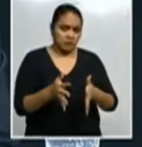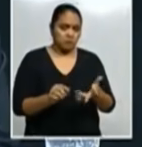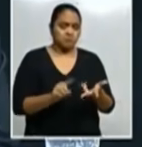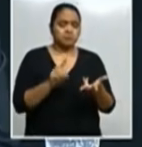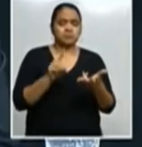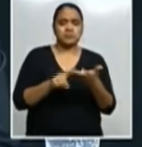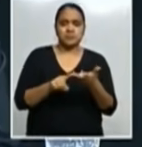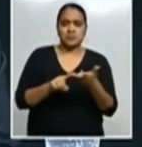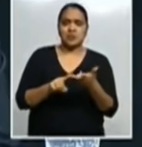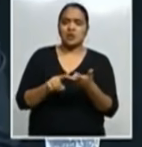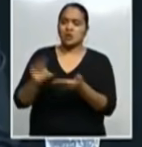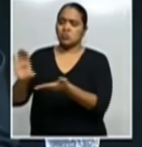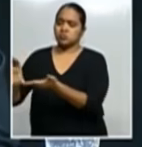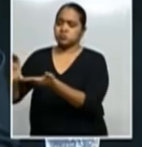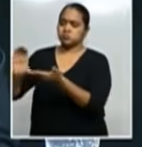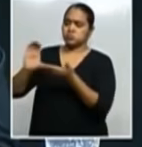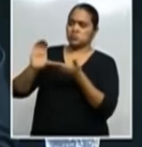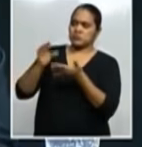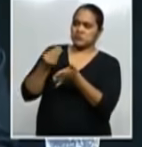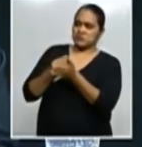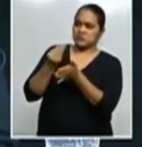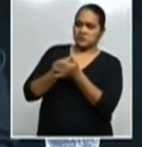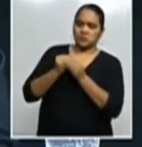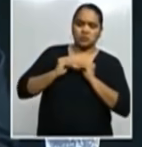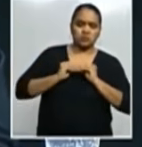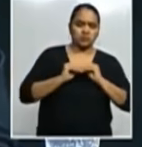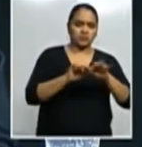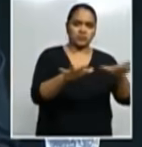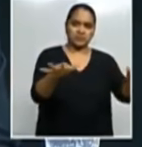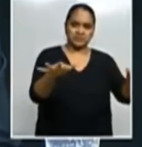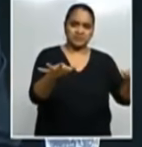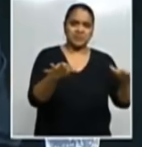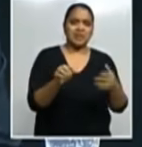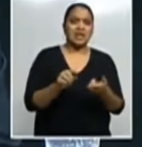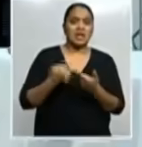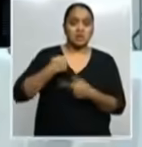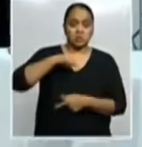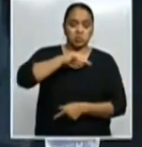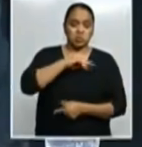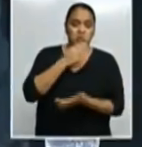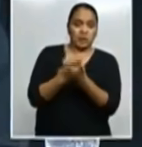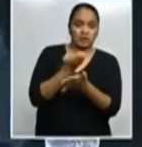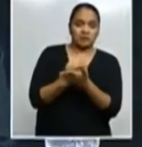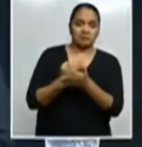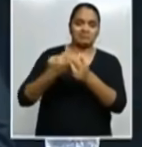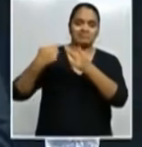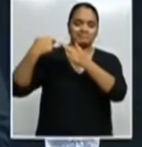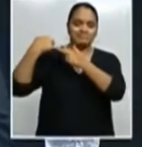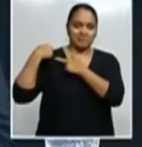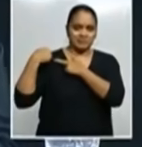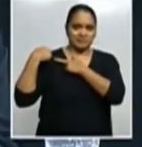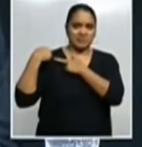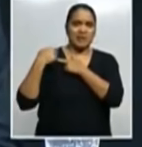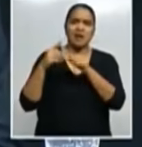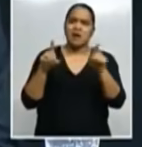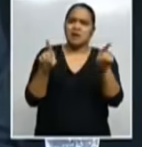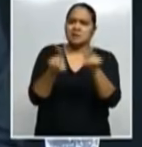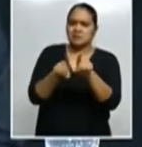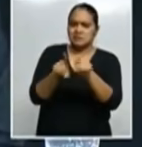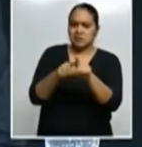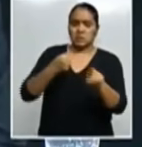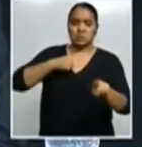lo que es materia económica se ha venido manejando con responsabilidad. También, presidente,